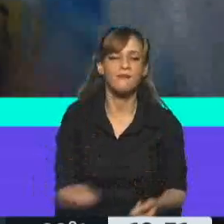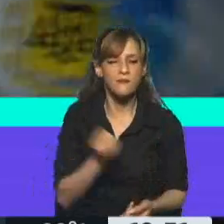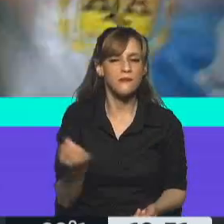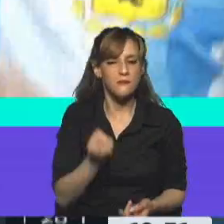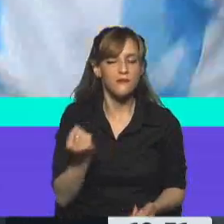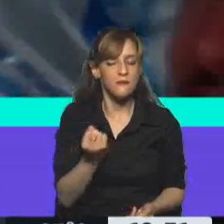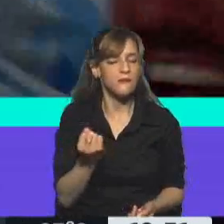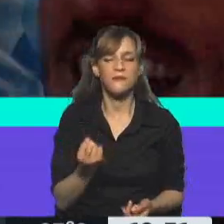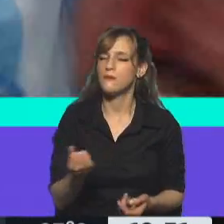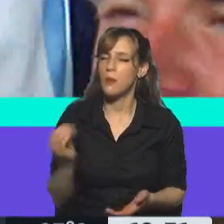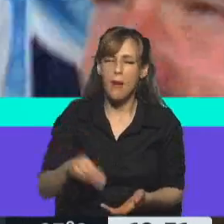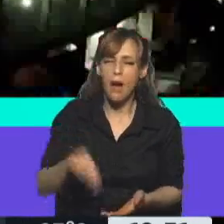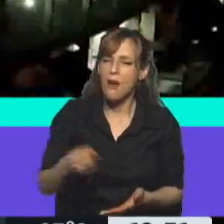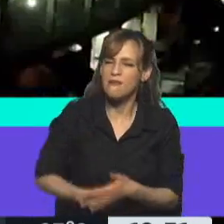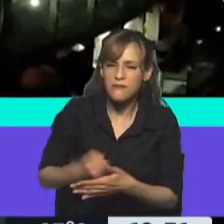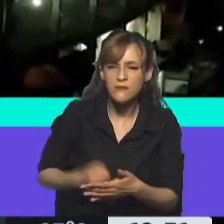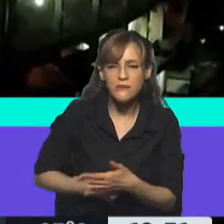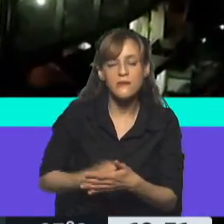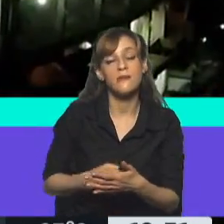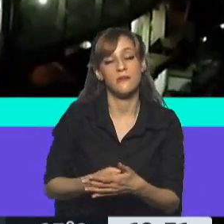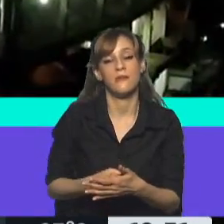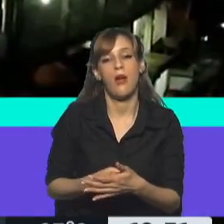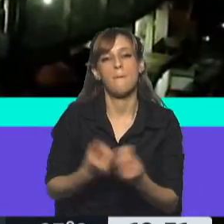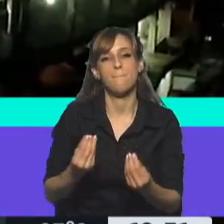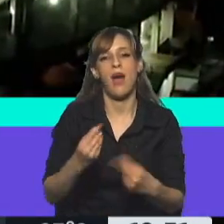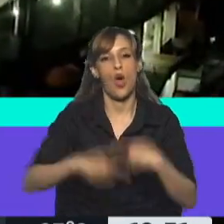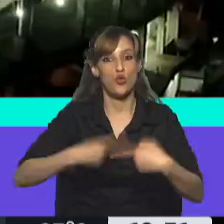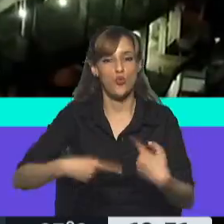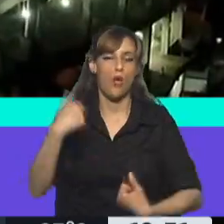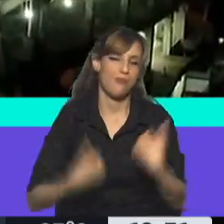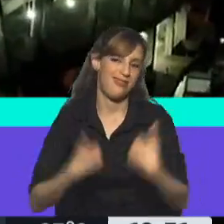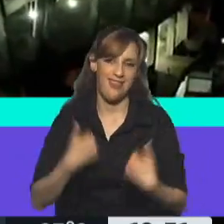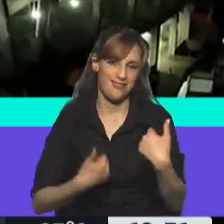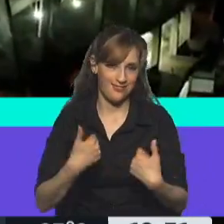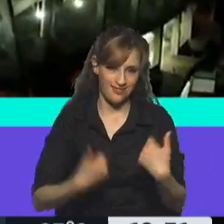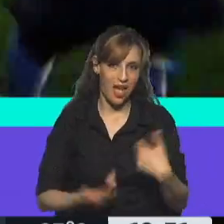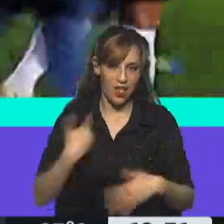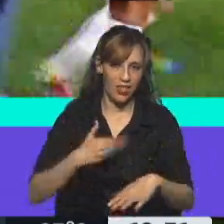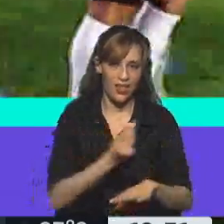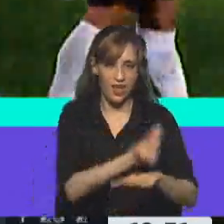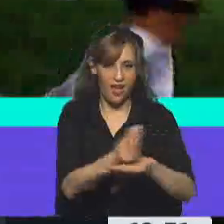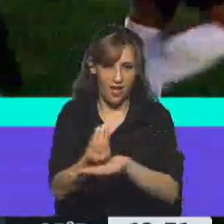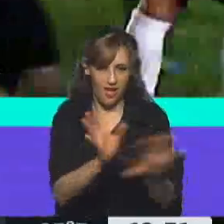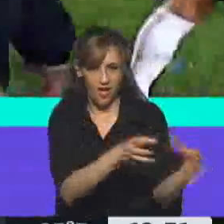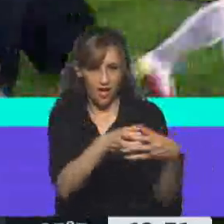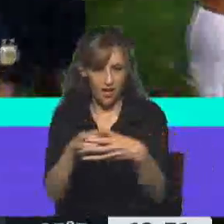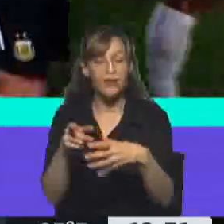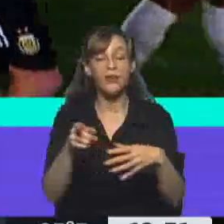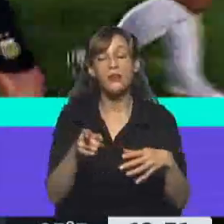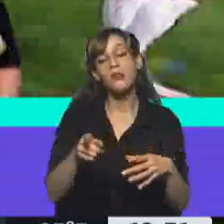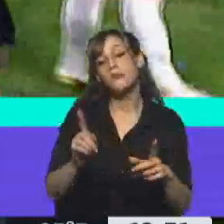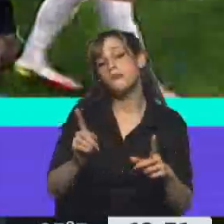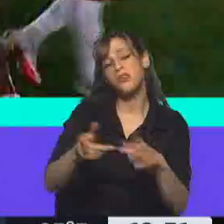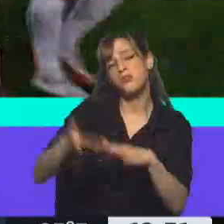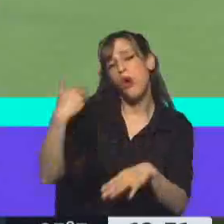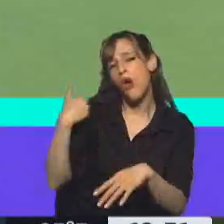llegar de la mejor manera para seguir compitiendo como lo hacemos en cada partido que nos toca jugar. Nos tocó pasar por